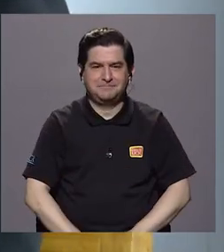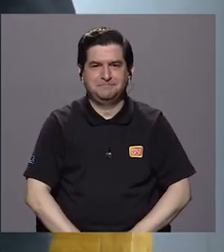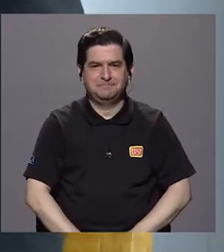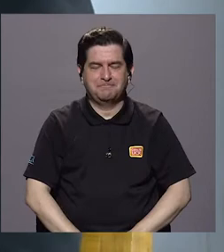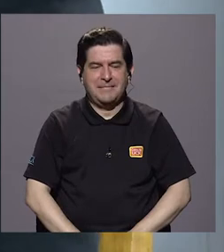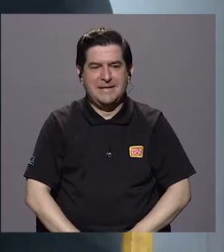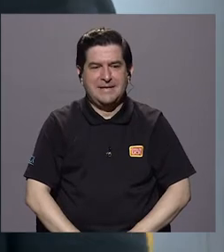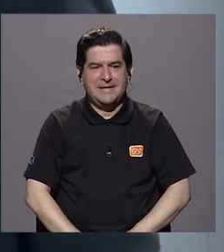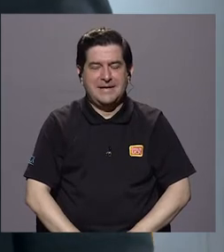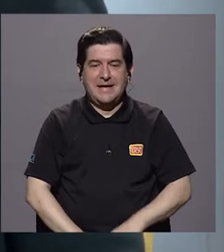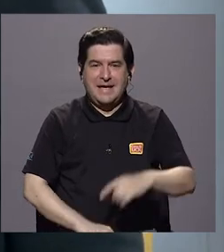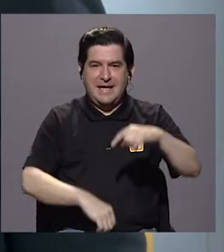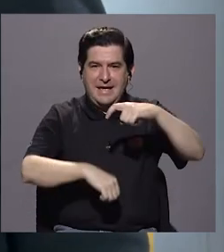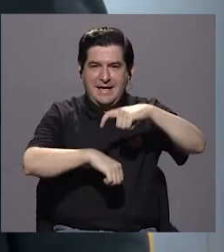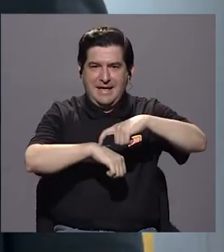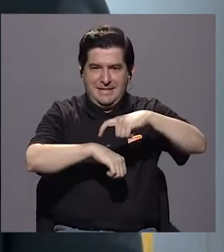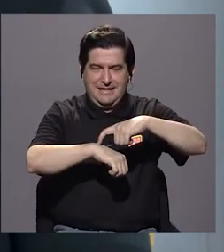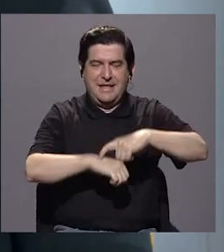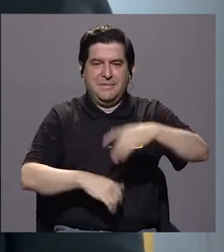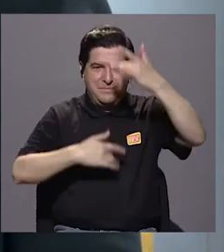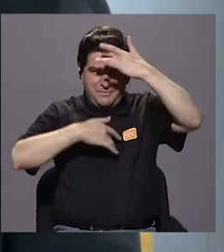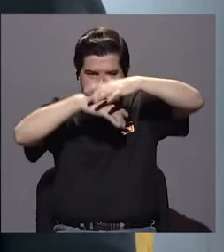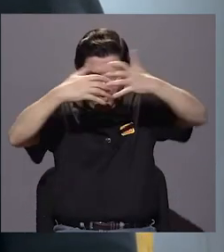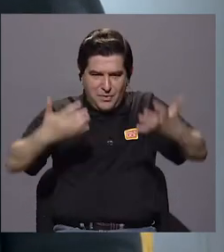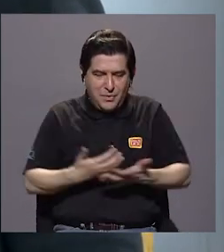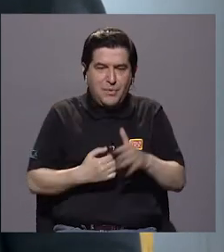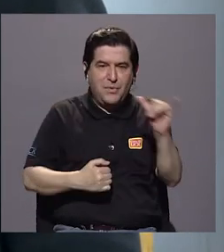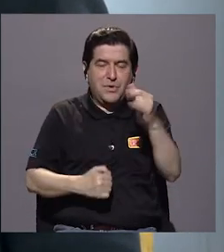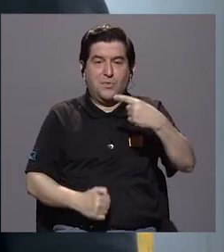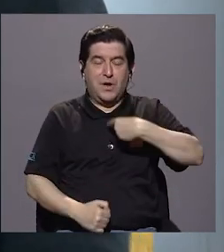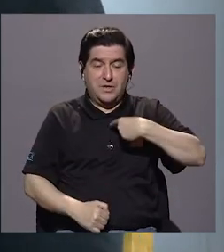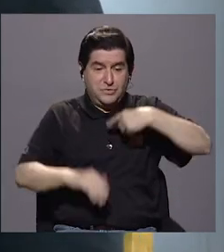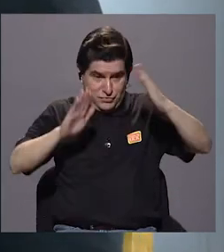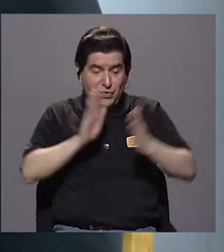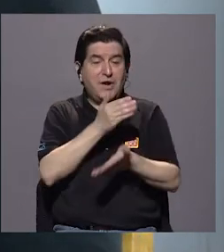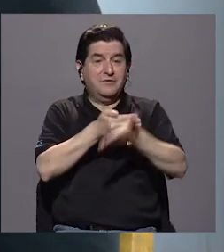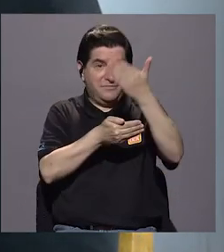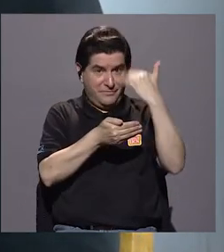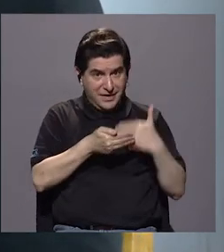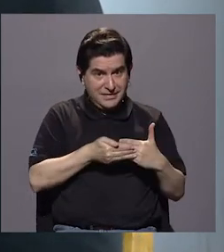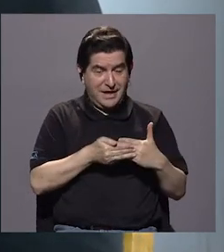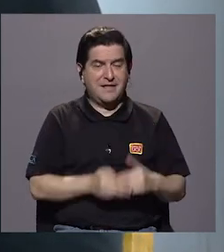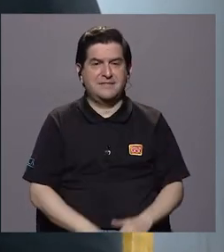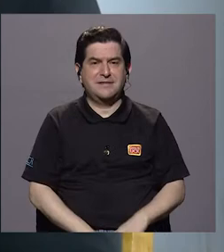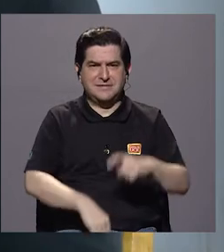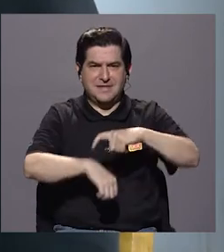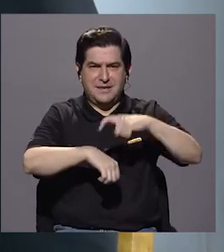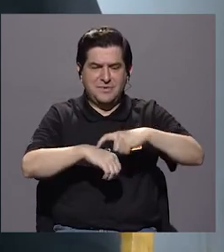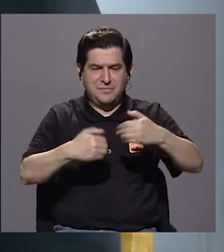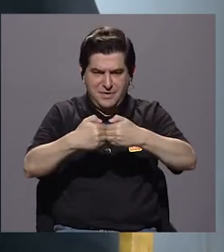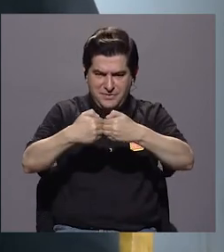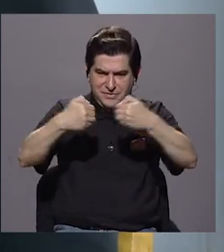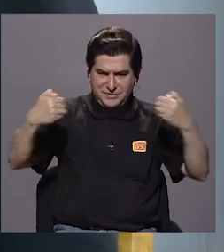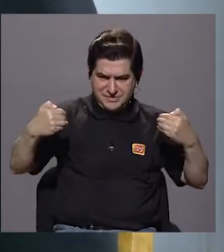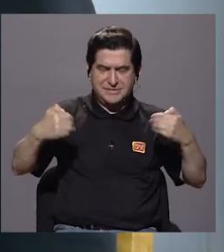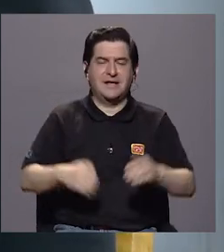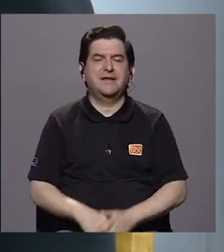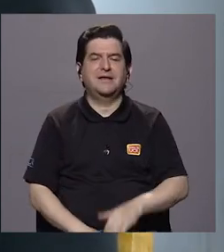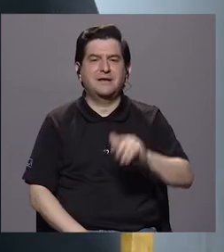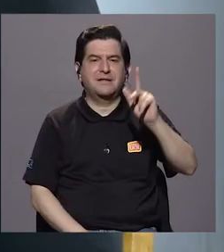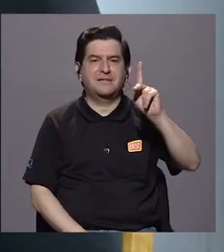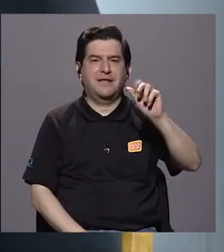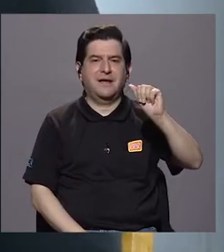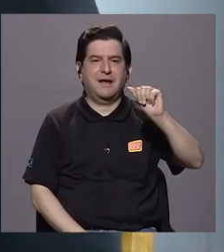en pandemia nos está pasando lo mismo que yo pasé en ese momento de separación del grupo Kalua. No tenía